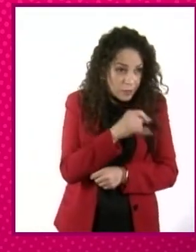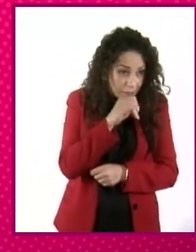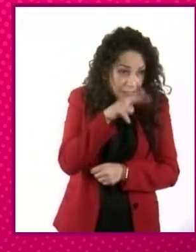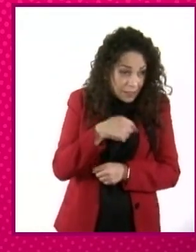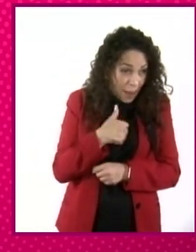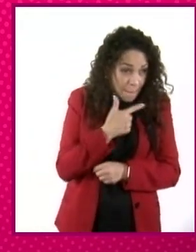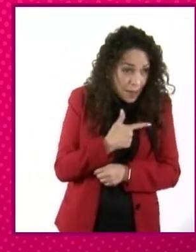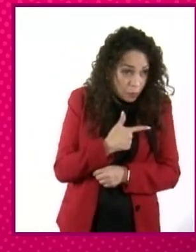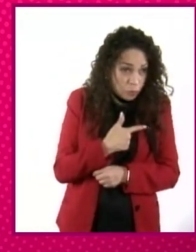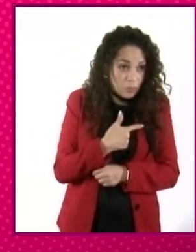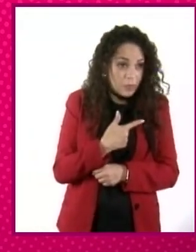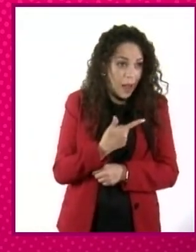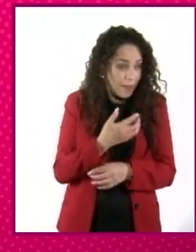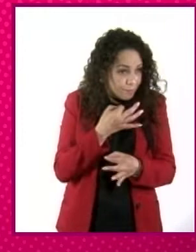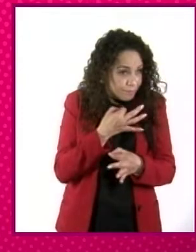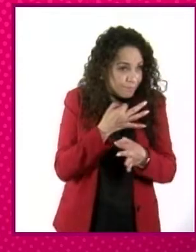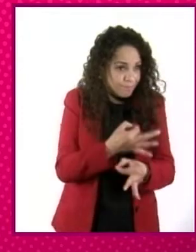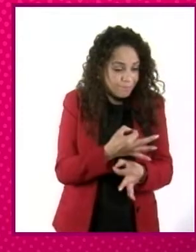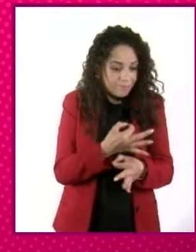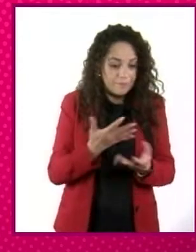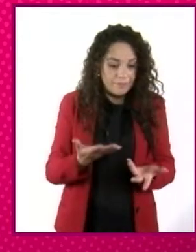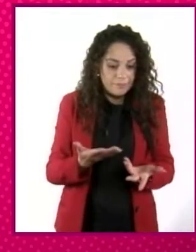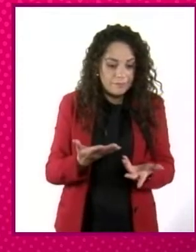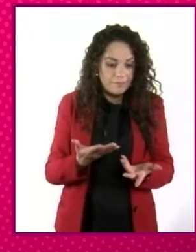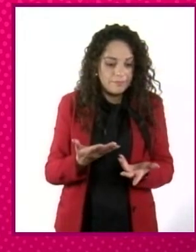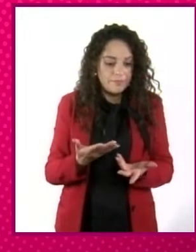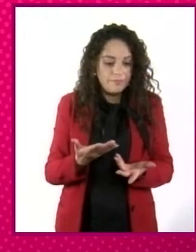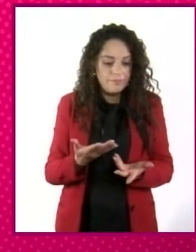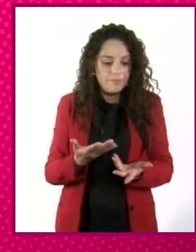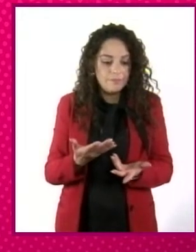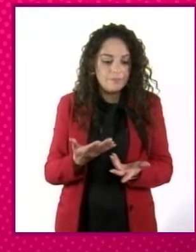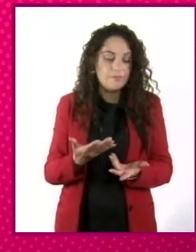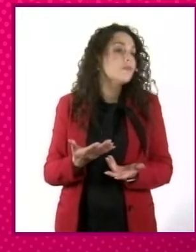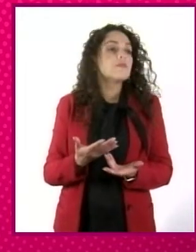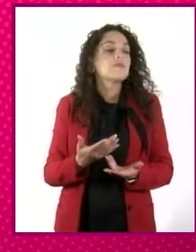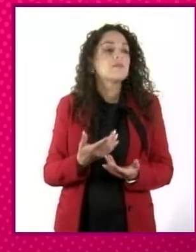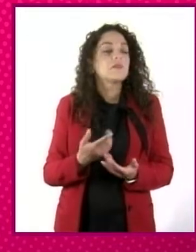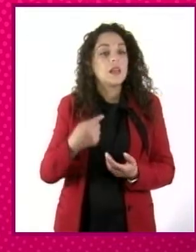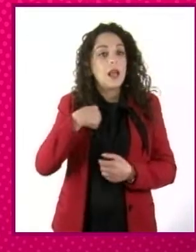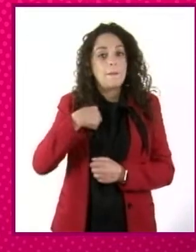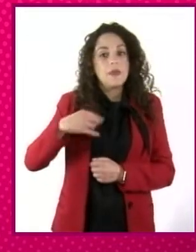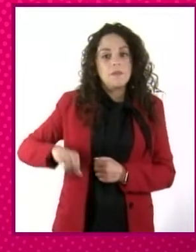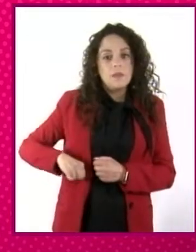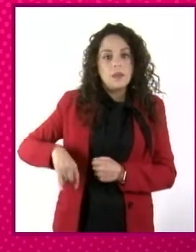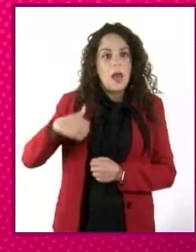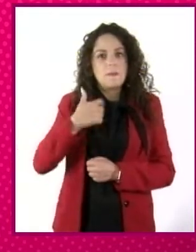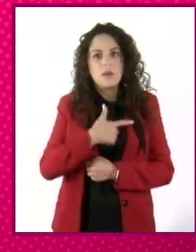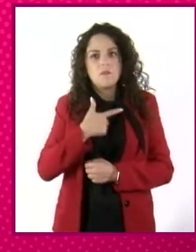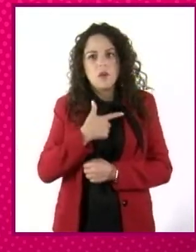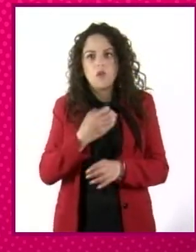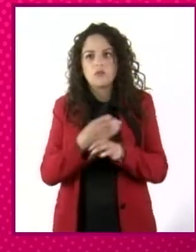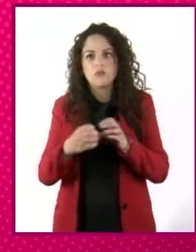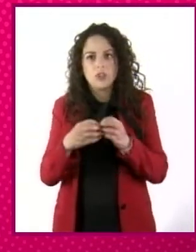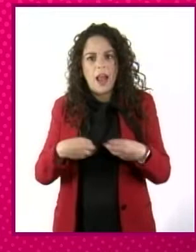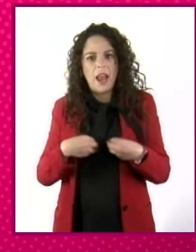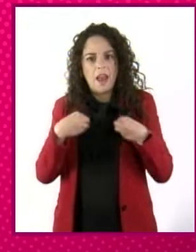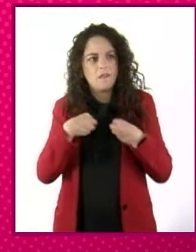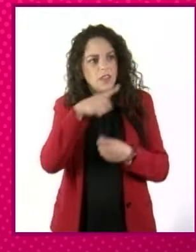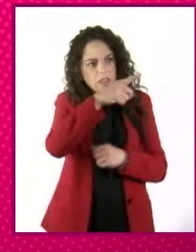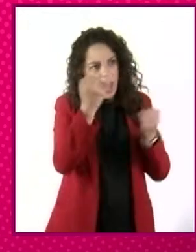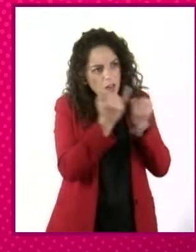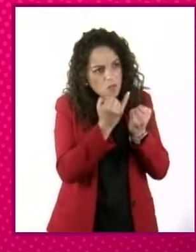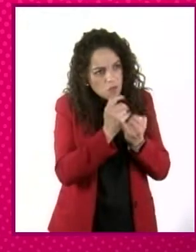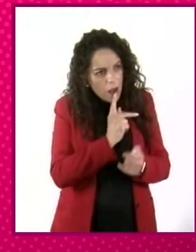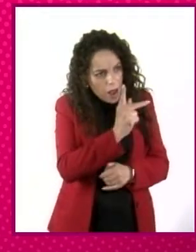¿qué de esta persona me parece atractivo? ¿En qué esta persona puede coincidir con lo que yo quiero en la vida? ¿O es que en realidad lo que quiero es estar